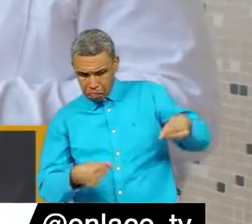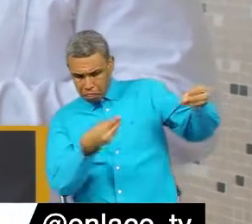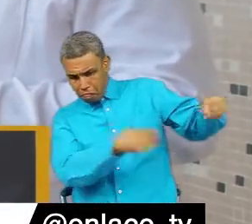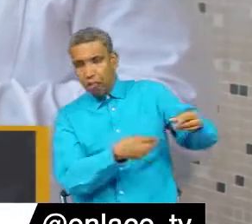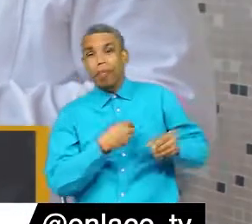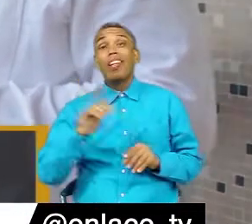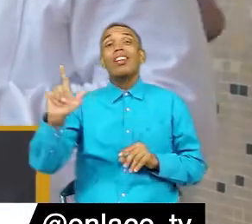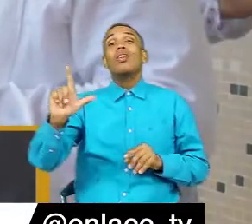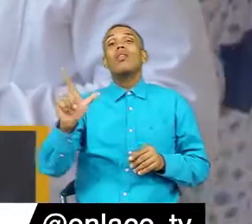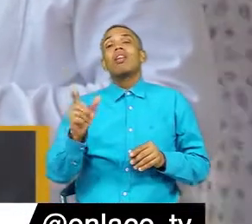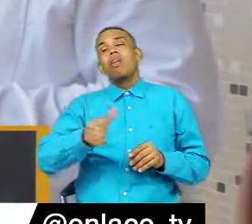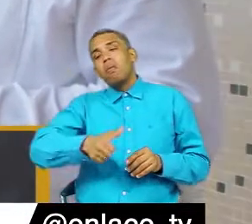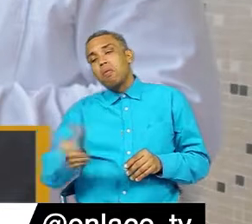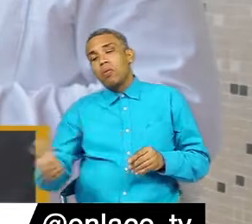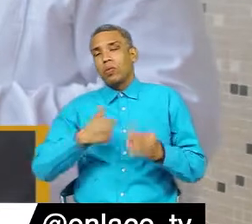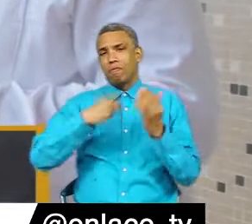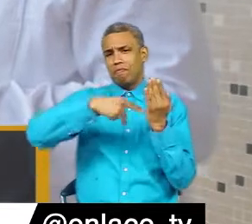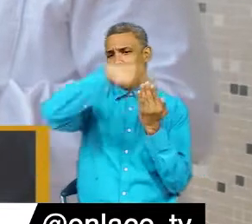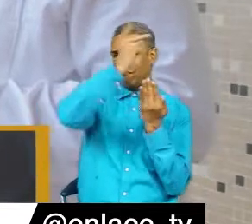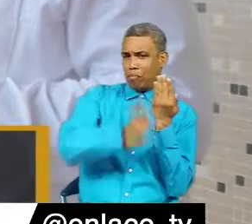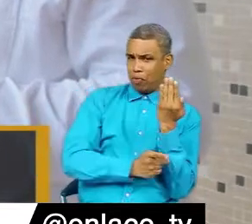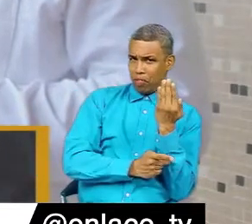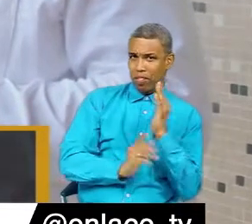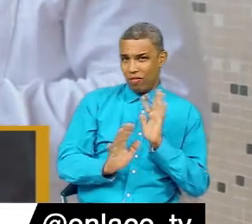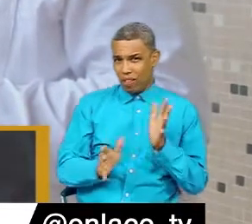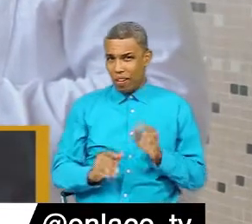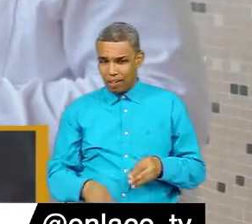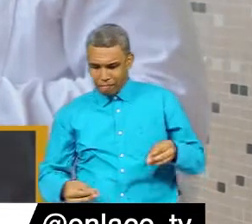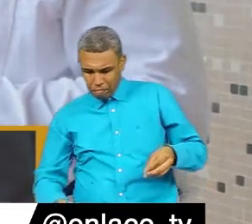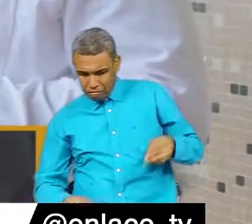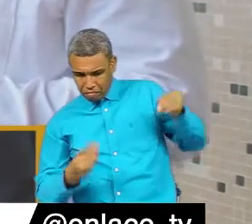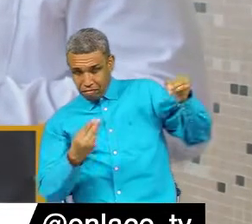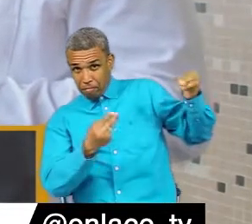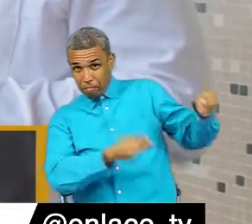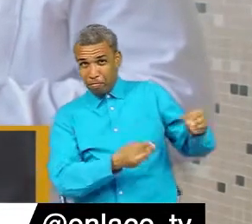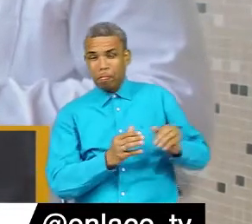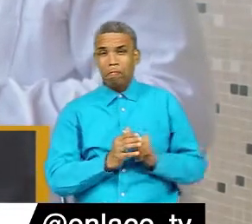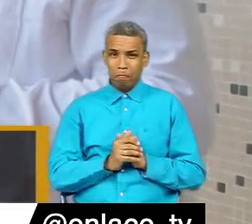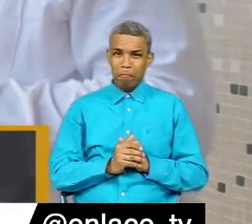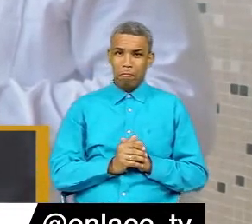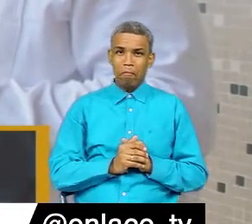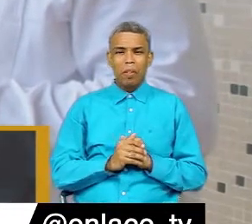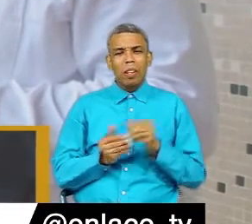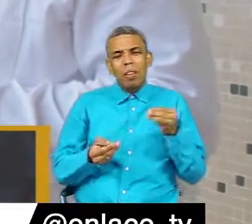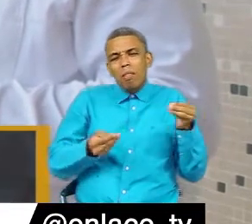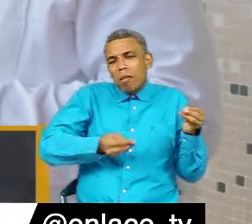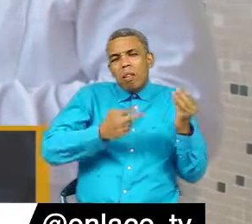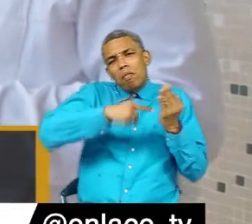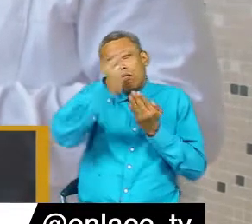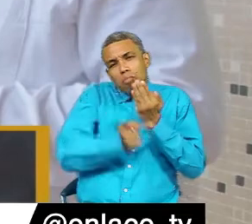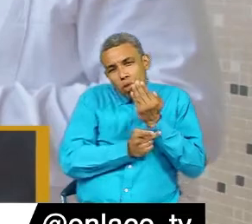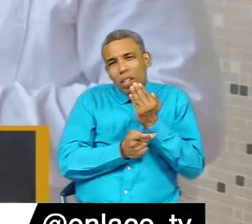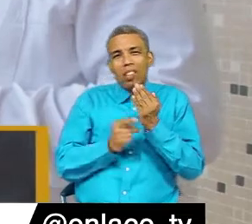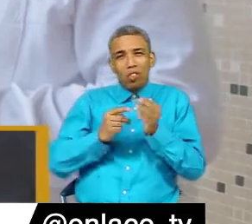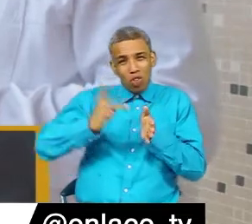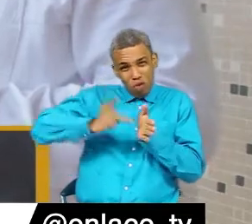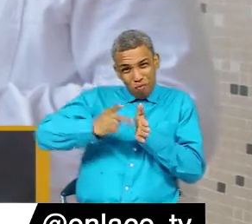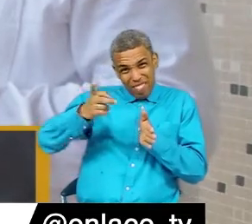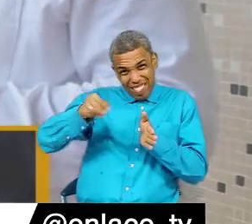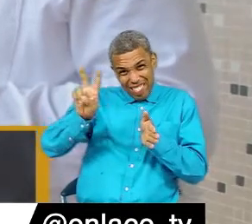del lunes ya viene el presupuesto de la vigencia 2017. Y eso ya tienen una